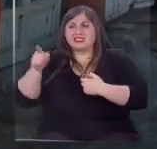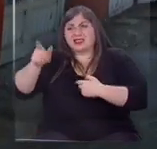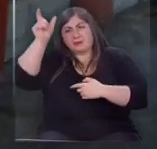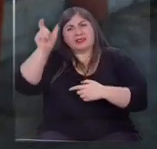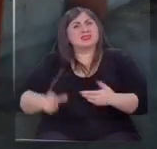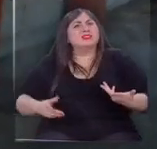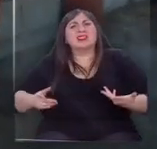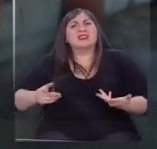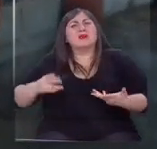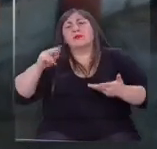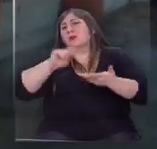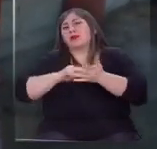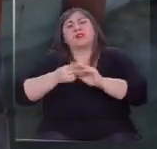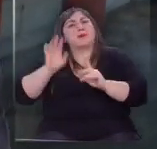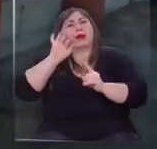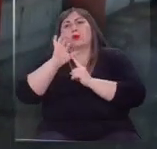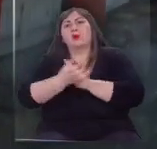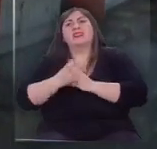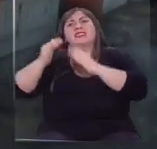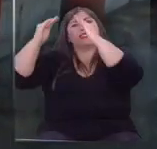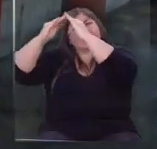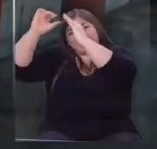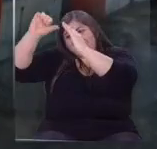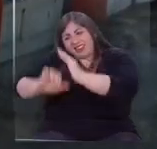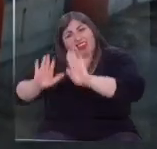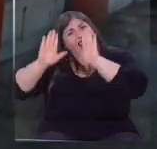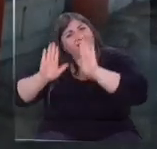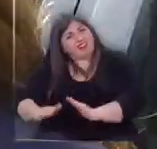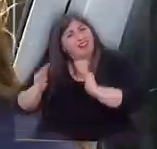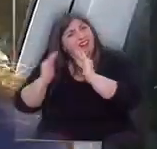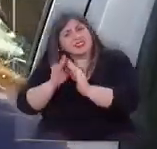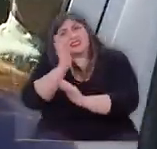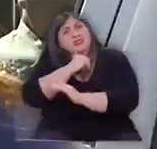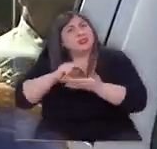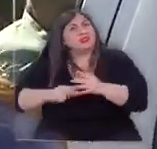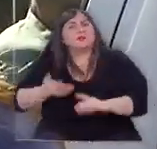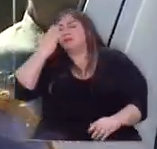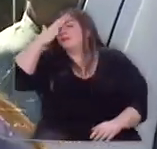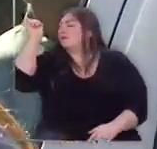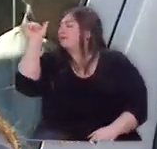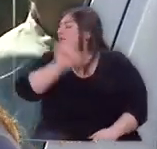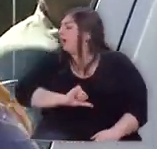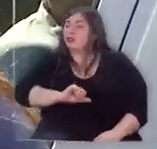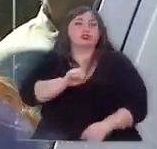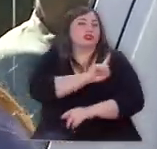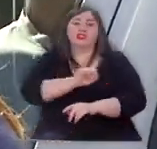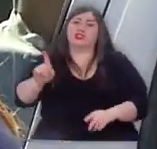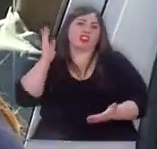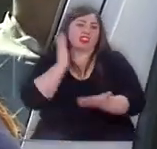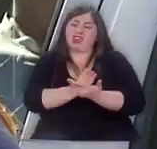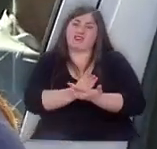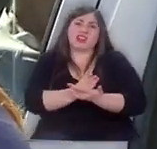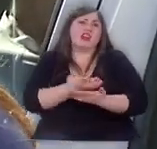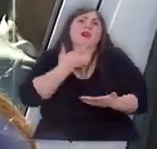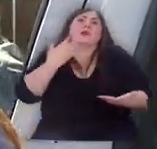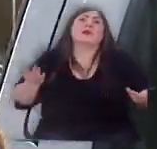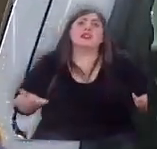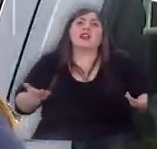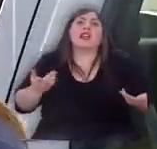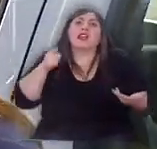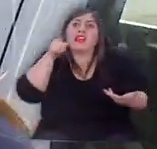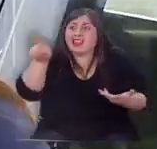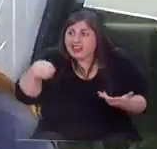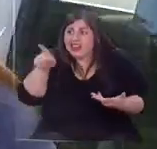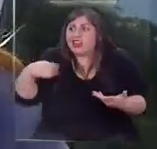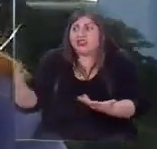disciplinada, es un problema cultural, se queda en casa, no habría problema. Malísimo, malísimo, no debería ser. No, porque al contrario, porque son